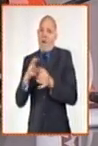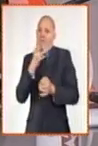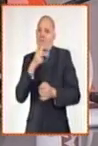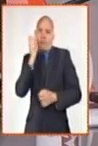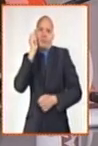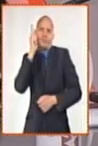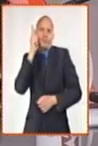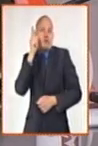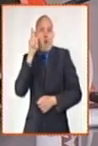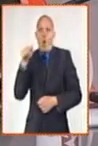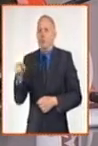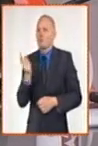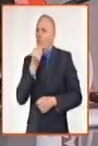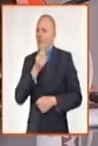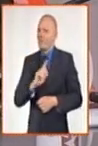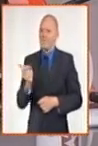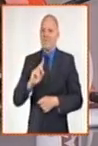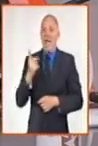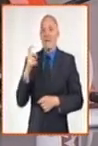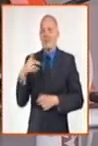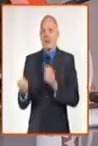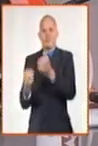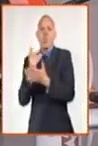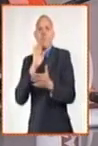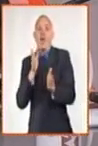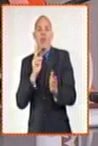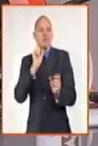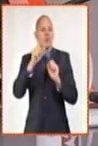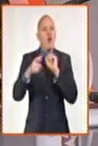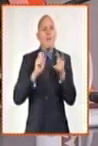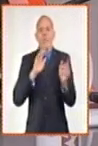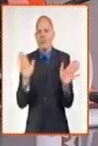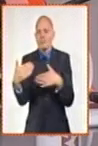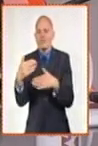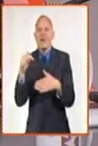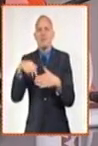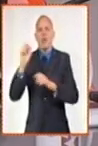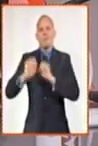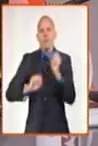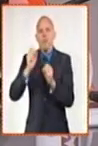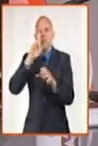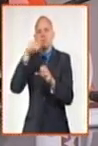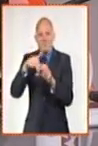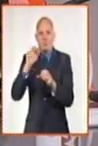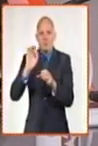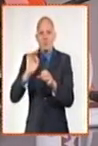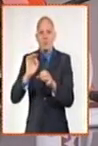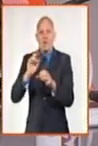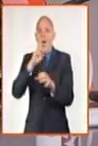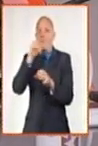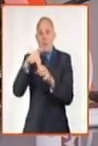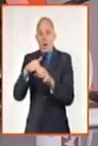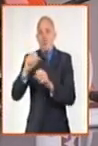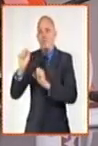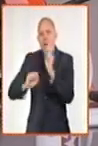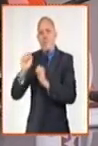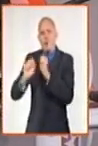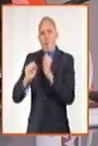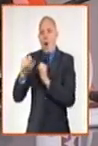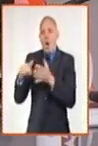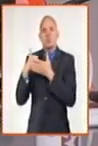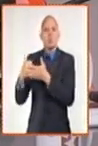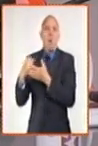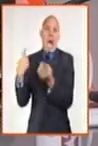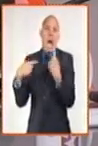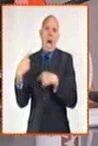bien compleja, pero se va avanzando en la recuperación del sistema eléctrico. Los puntos focales en